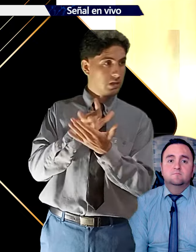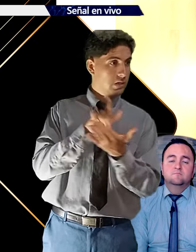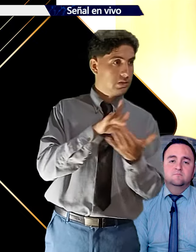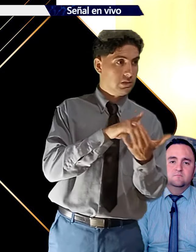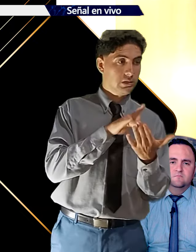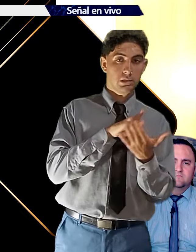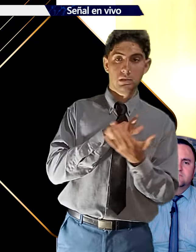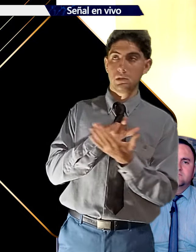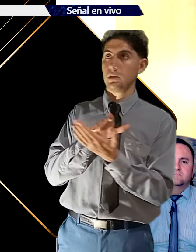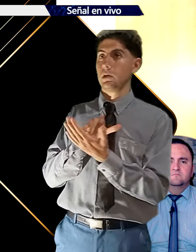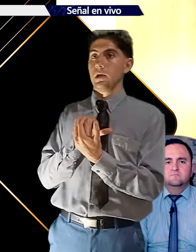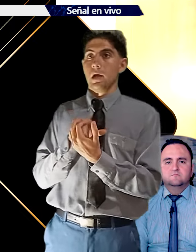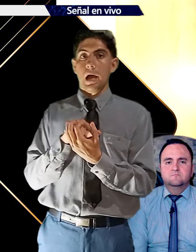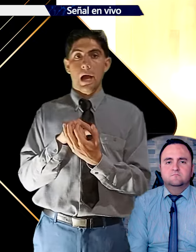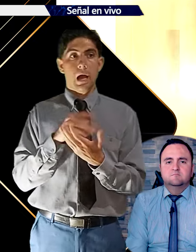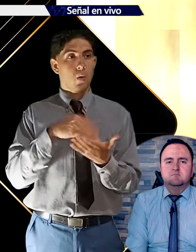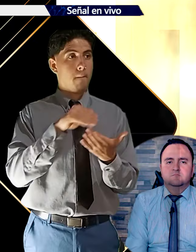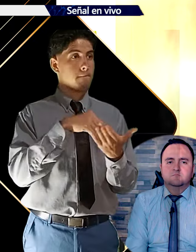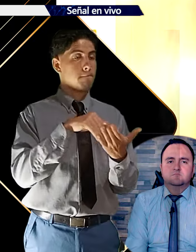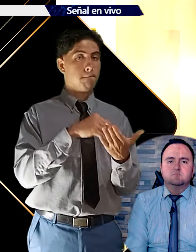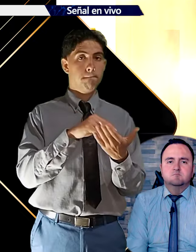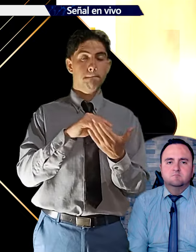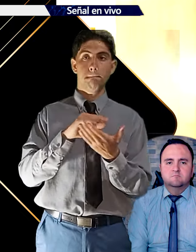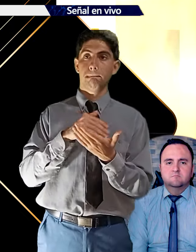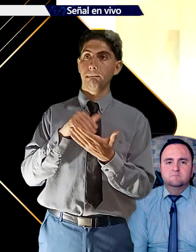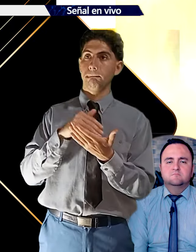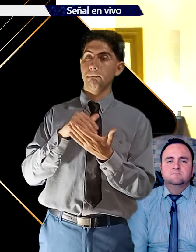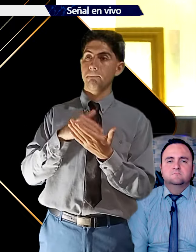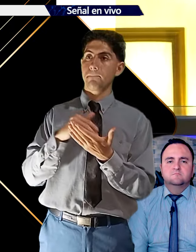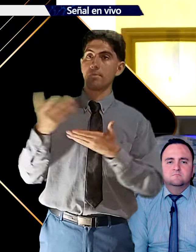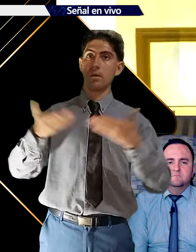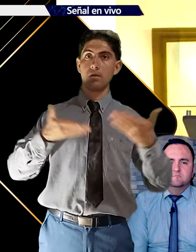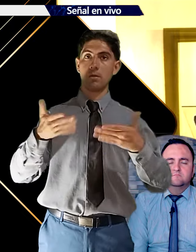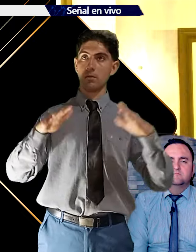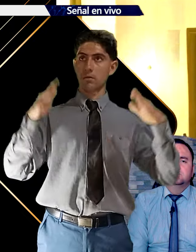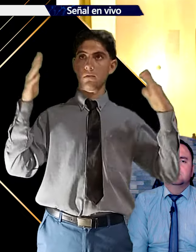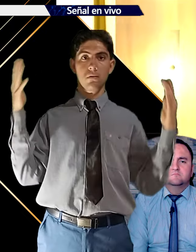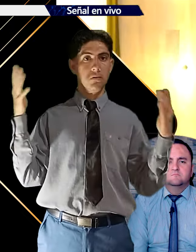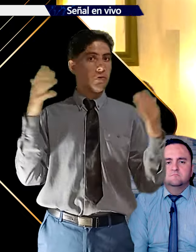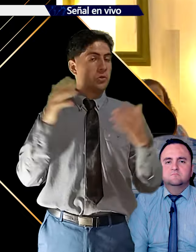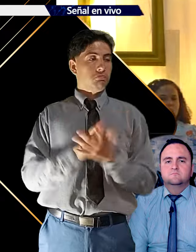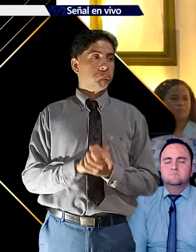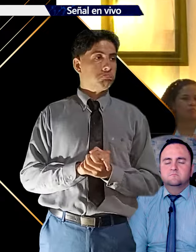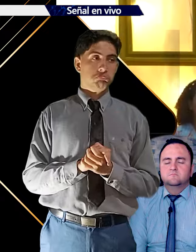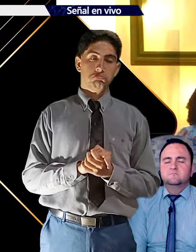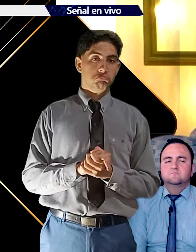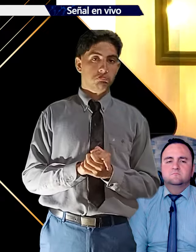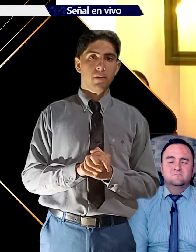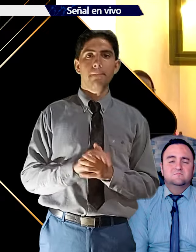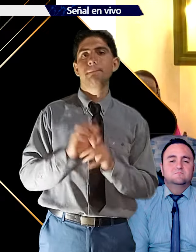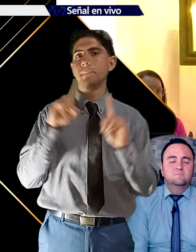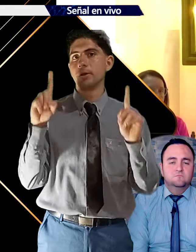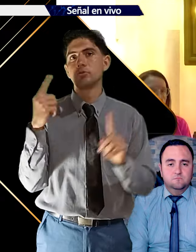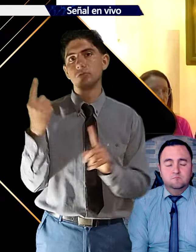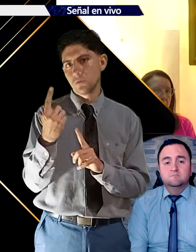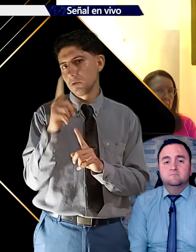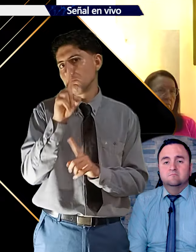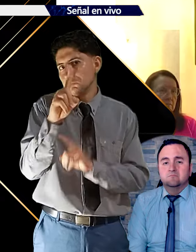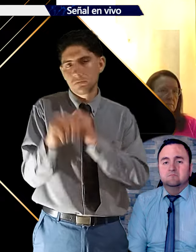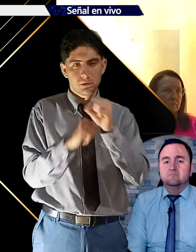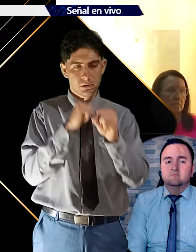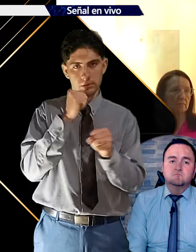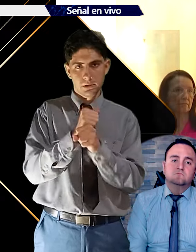vida duraba así, no. Fue un año que me propuse para conocer más cosas en Dios. Pero yo, claro, yo voy a un centro comercial, yo voy a un almacén, yo compro. Yo no estoy diciendo